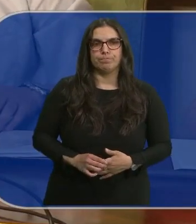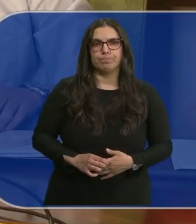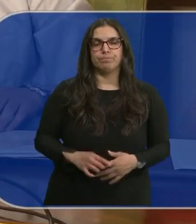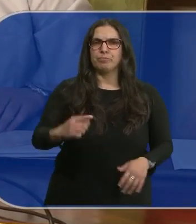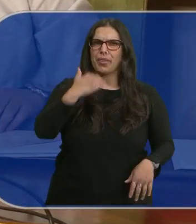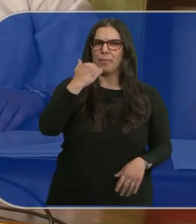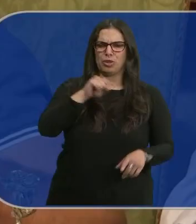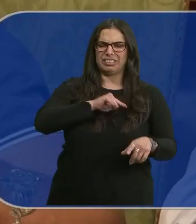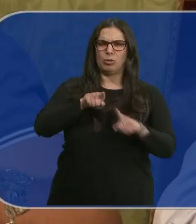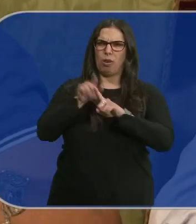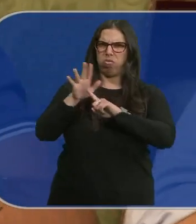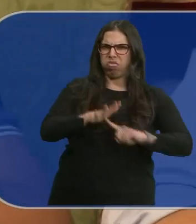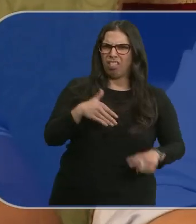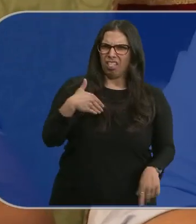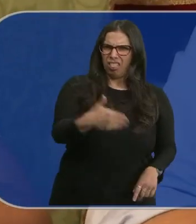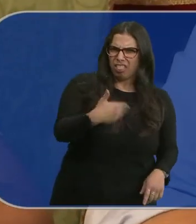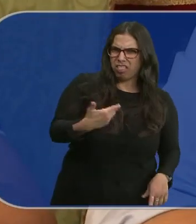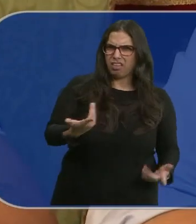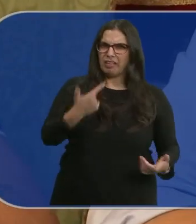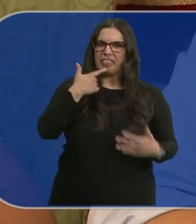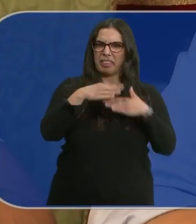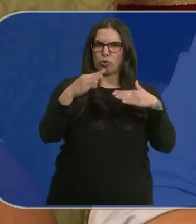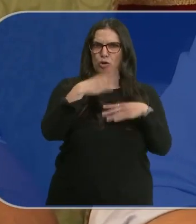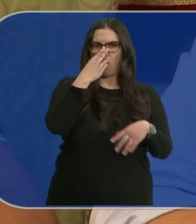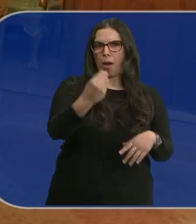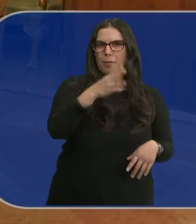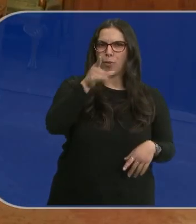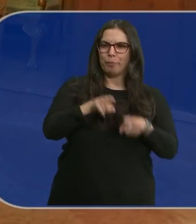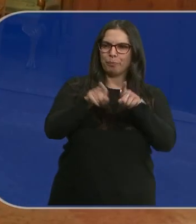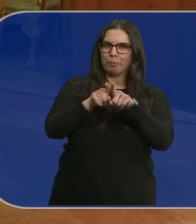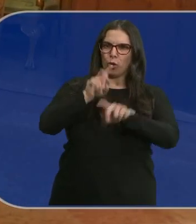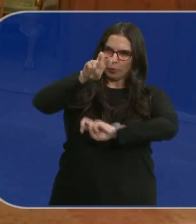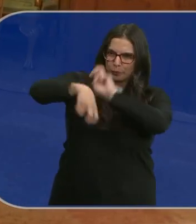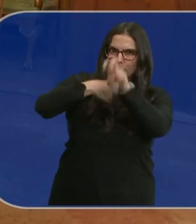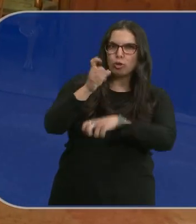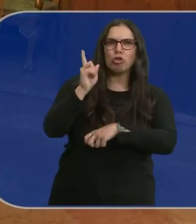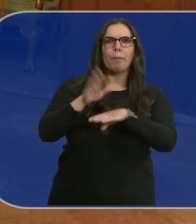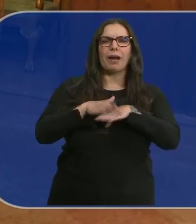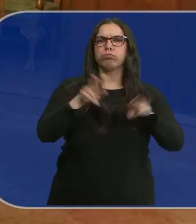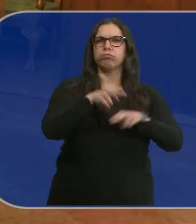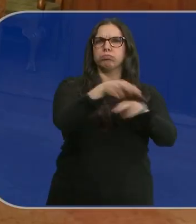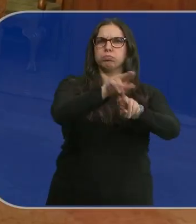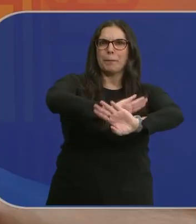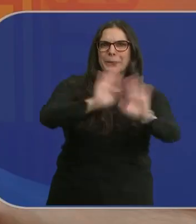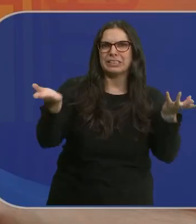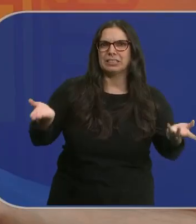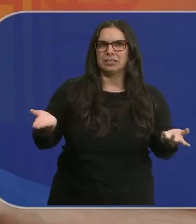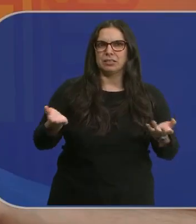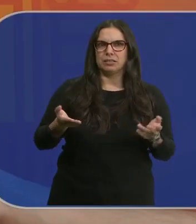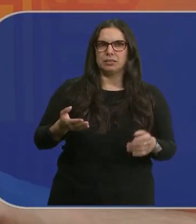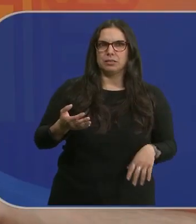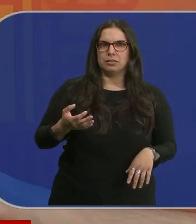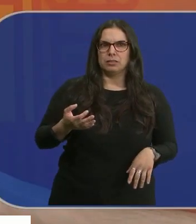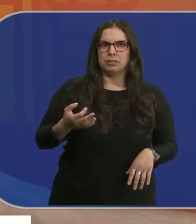Zamora se ha sentido humillada, menospreciada, dicen los usuarios del AVE, por una reorganización que se limita a suprimir frecuencias en la provincia. Tenemos que ver